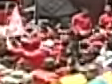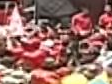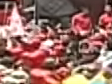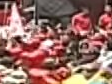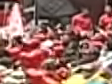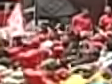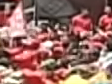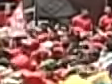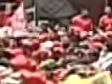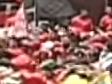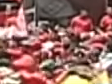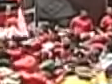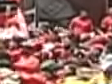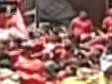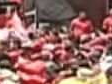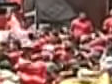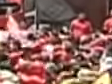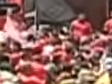compatriotas.